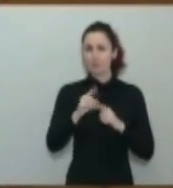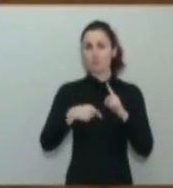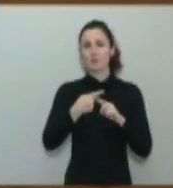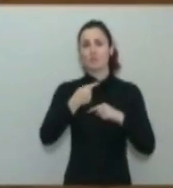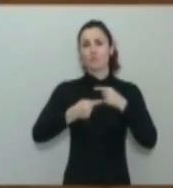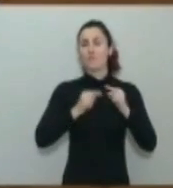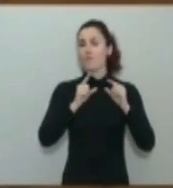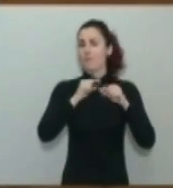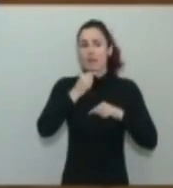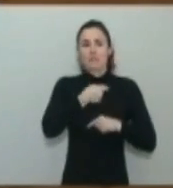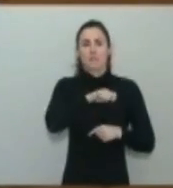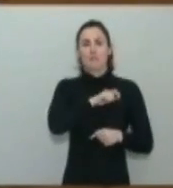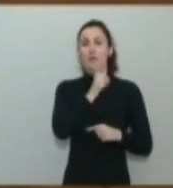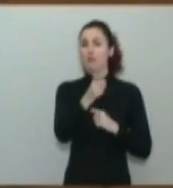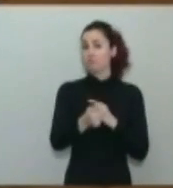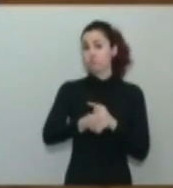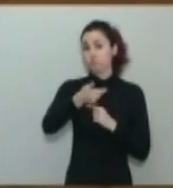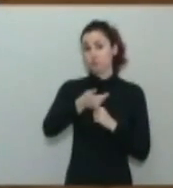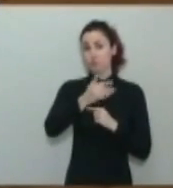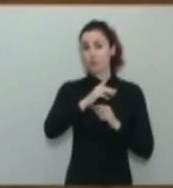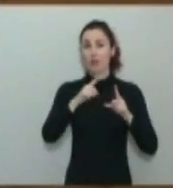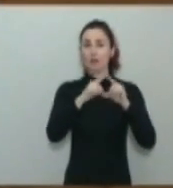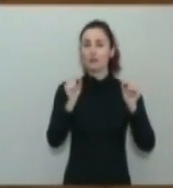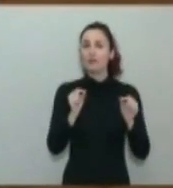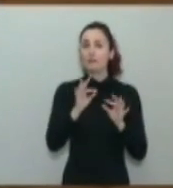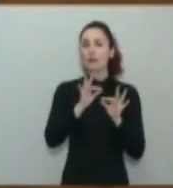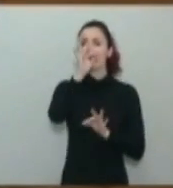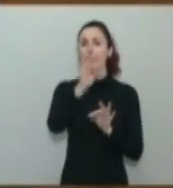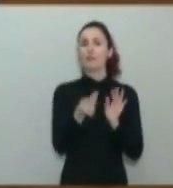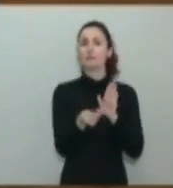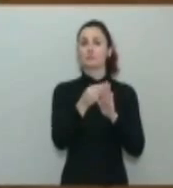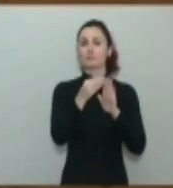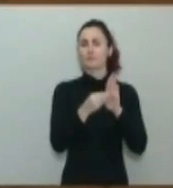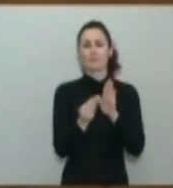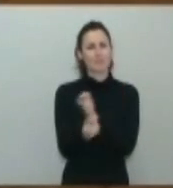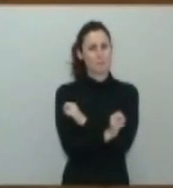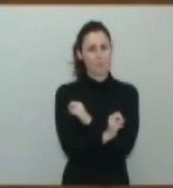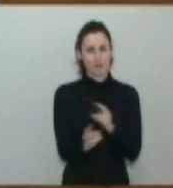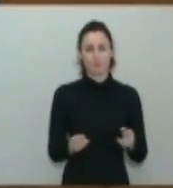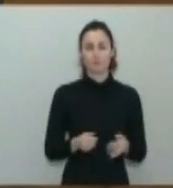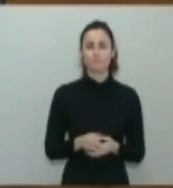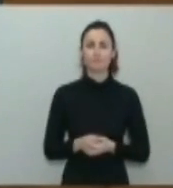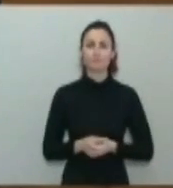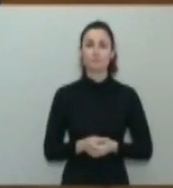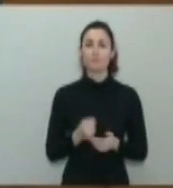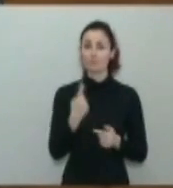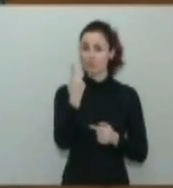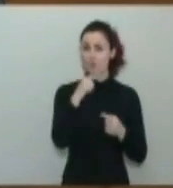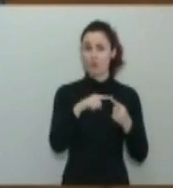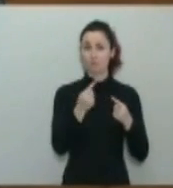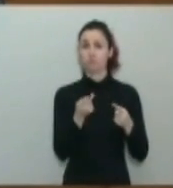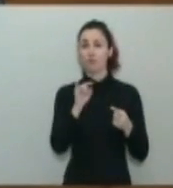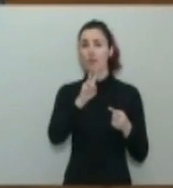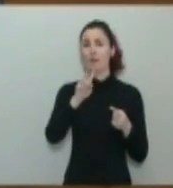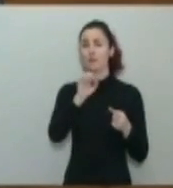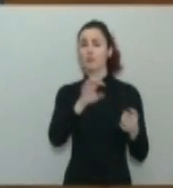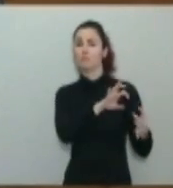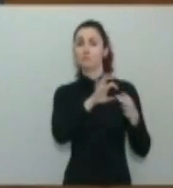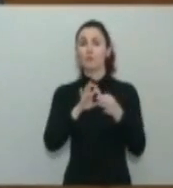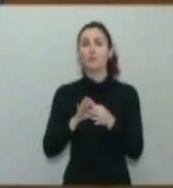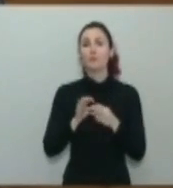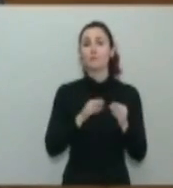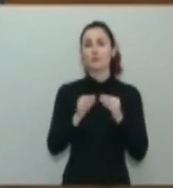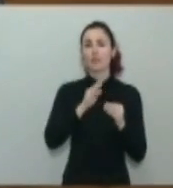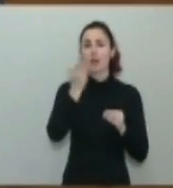desde luego, de las asturianas, se han añadido dos medidas agravantes. Una, el incremento del IVA asociado al material